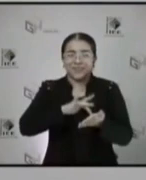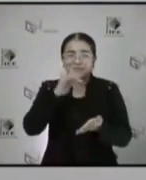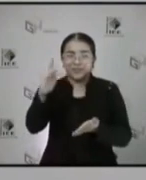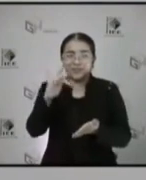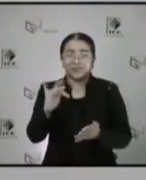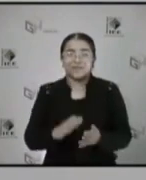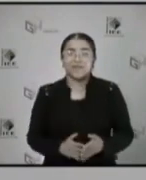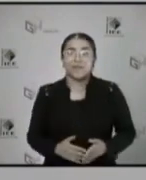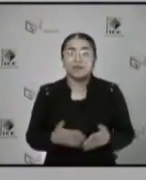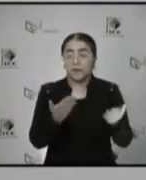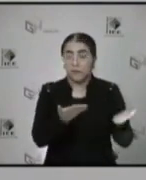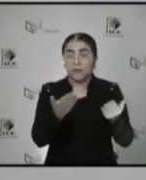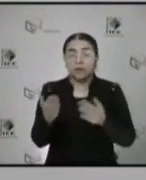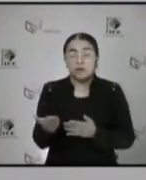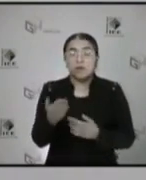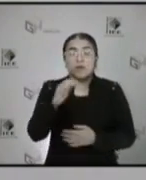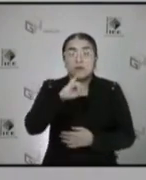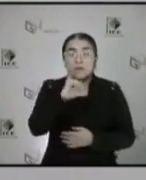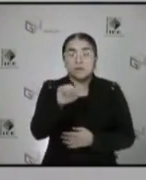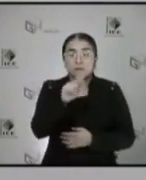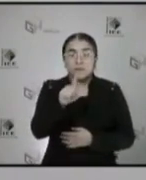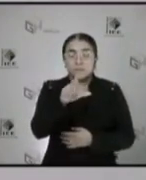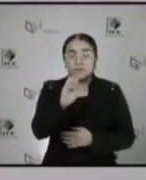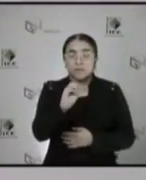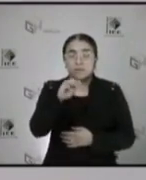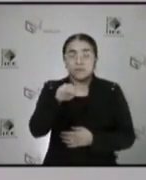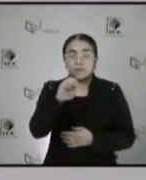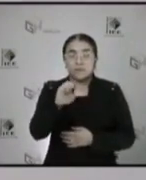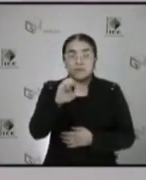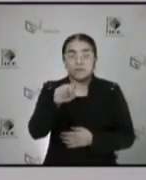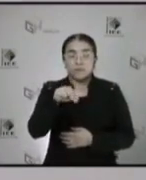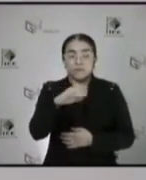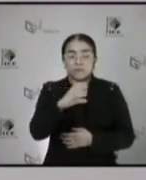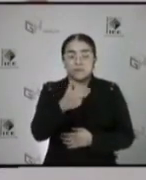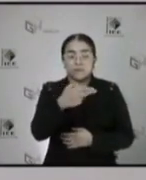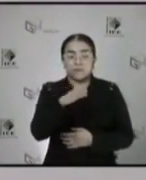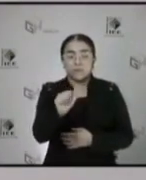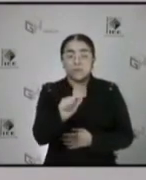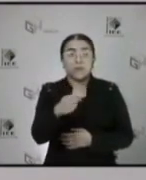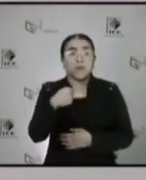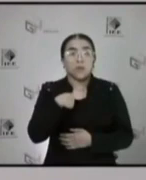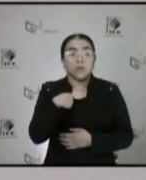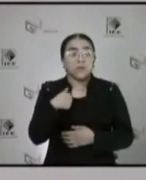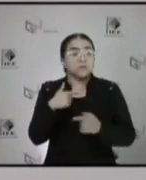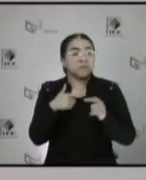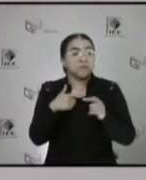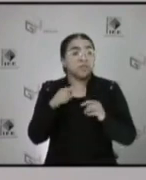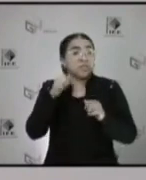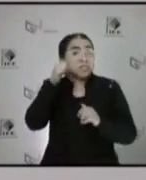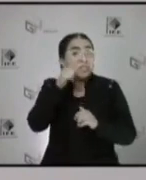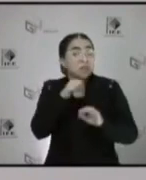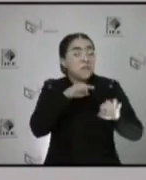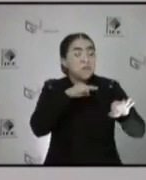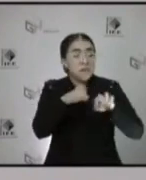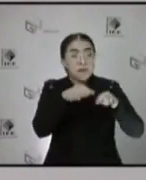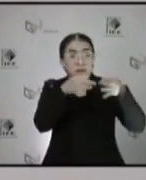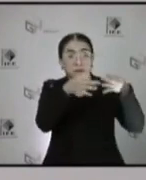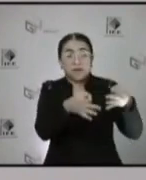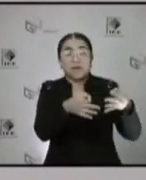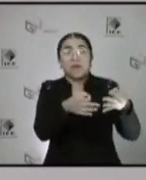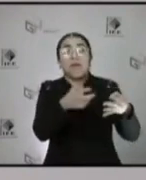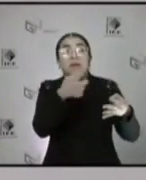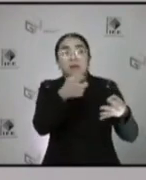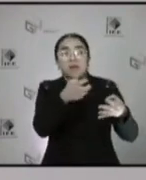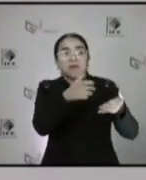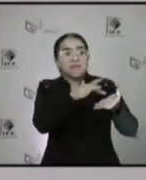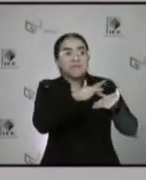del candidato Julio Menchaca. Muchas gracias. He procurado siempre trabajar en equipo y eso me ha dado buenos